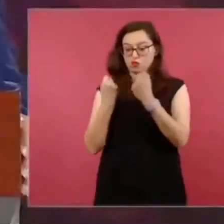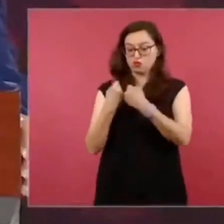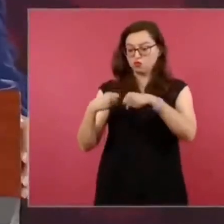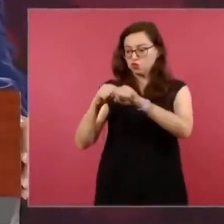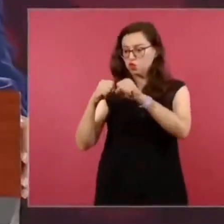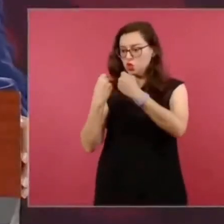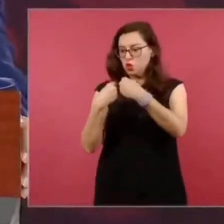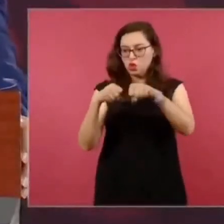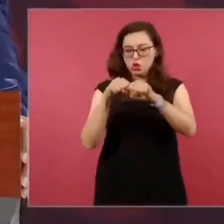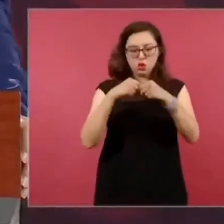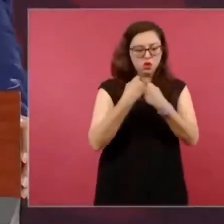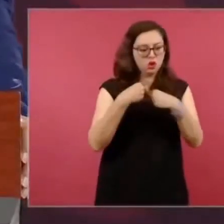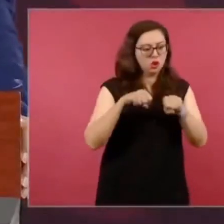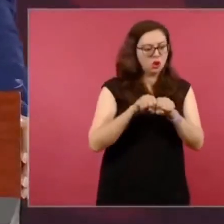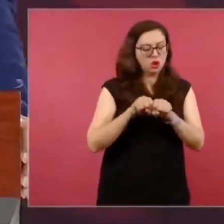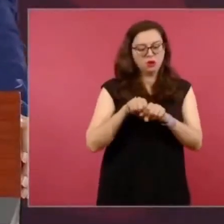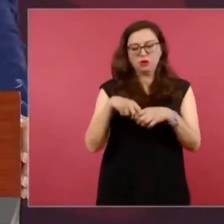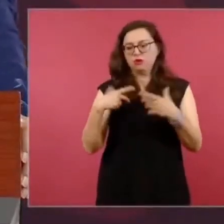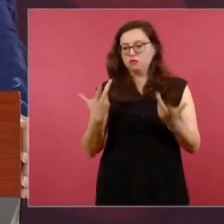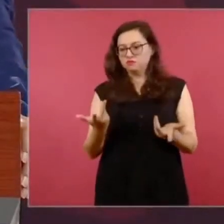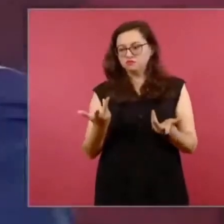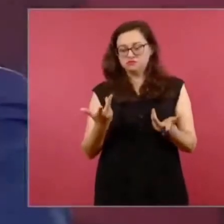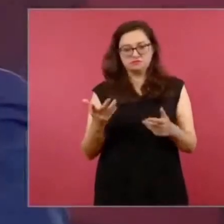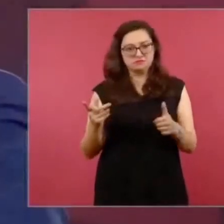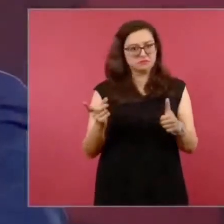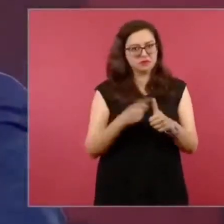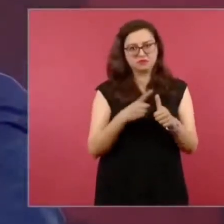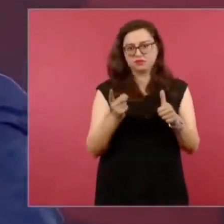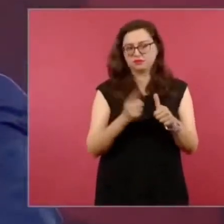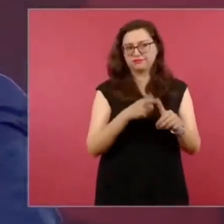mundo, México, Estados Unidos.